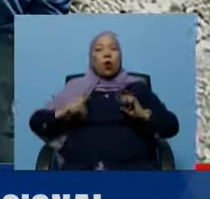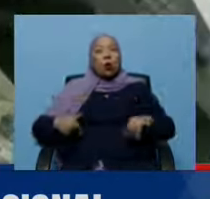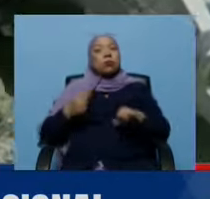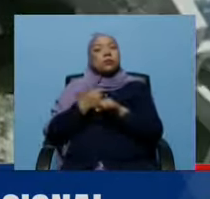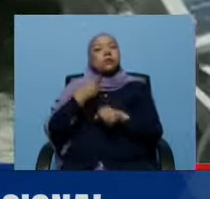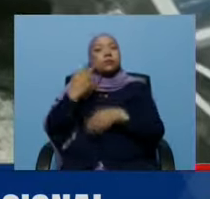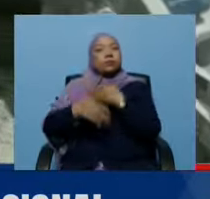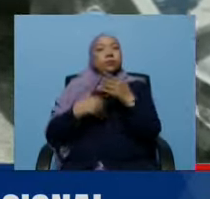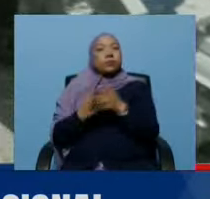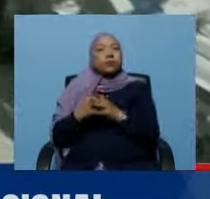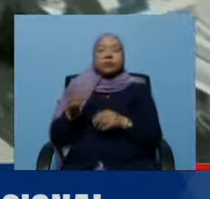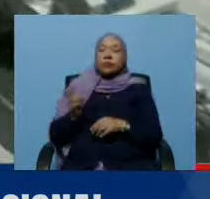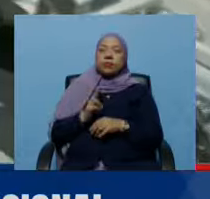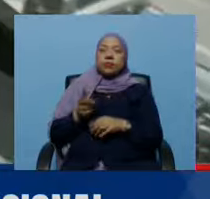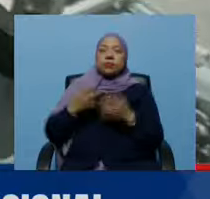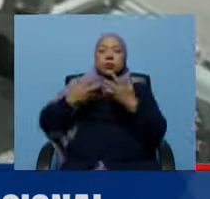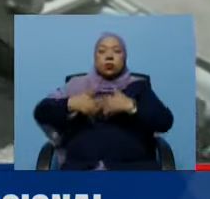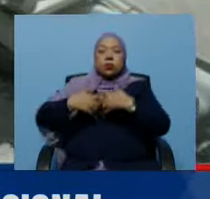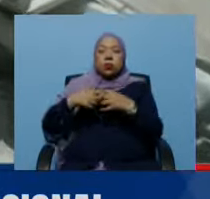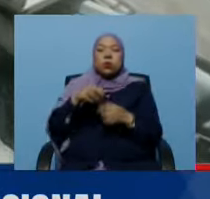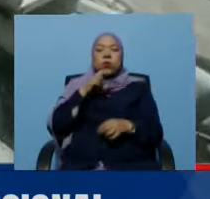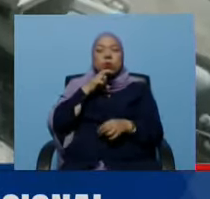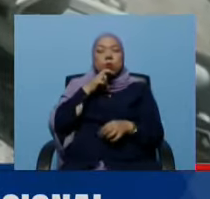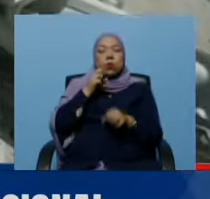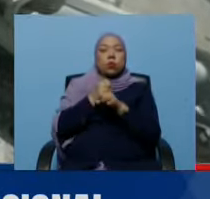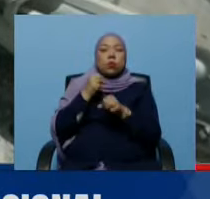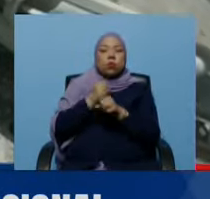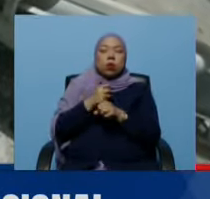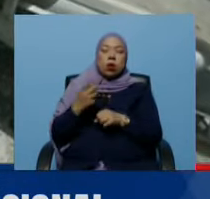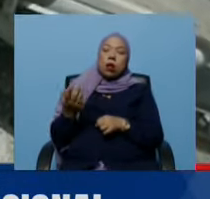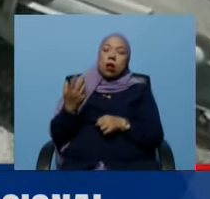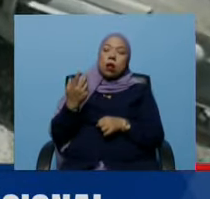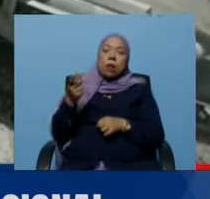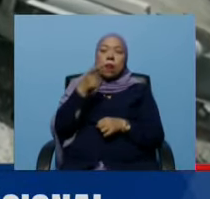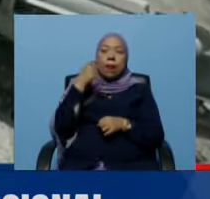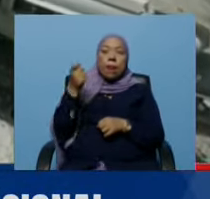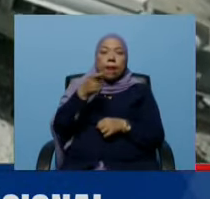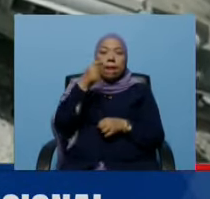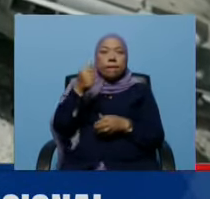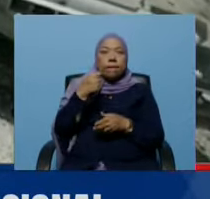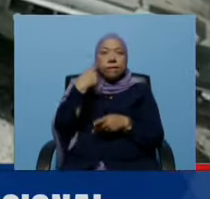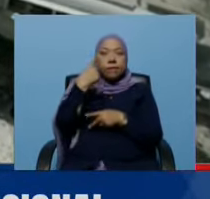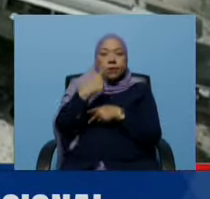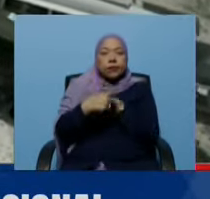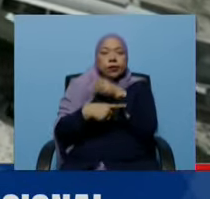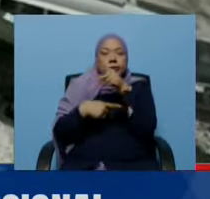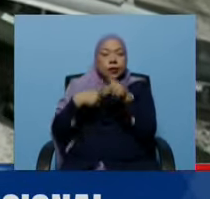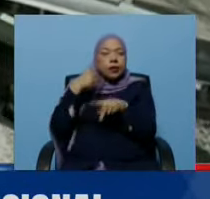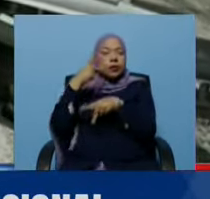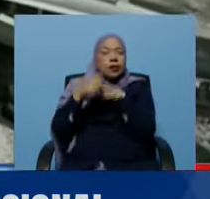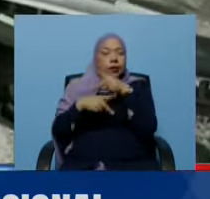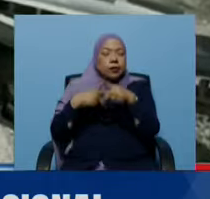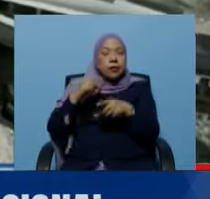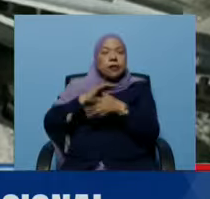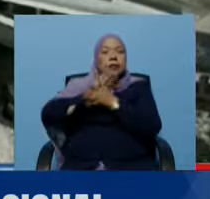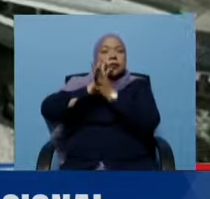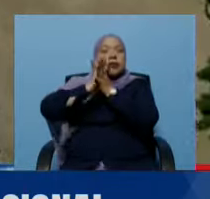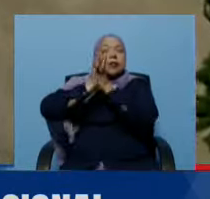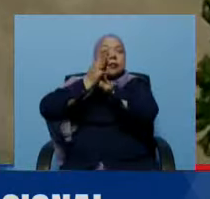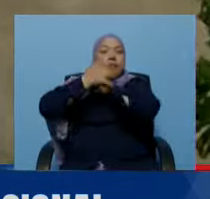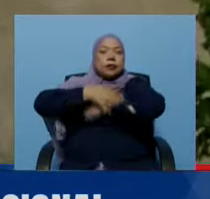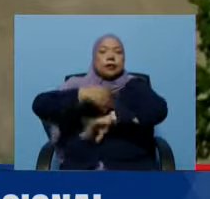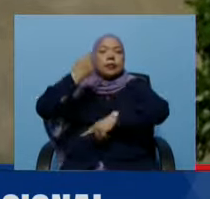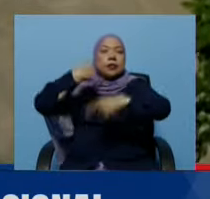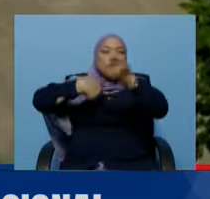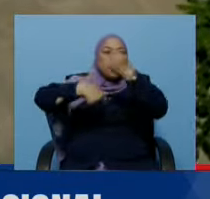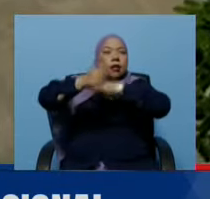de este complejo minero para traer beneficio, productividad y eliminar las importaciones.